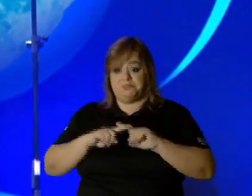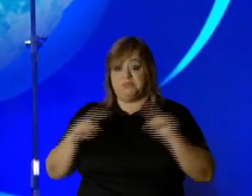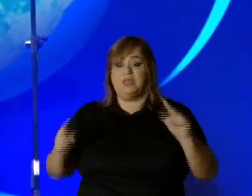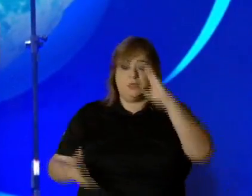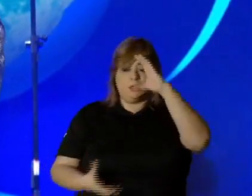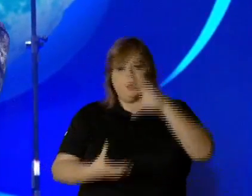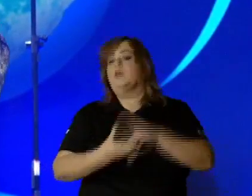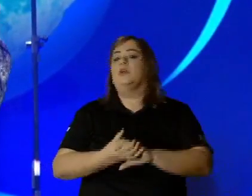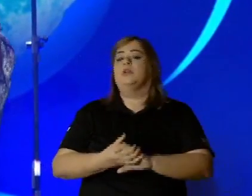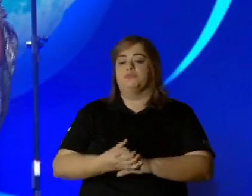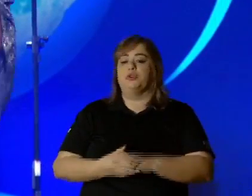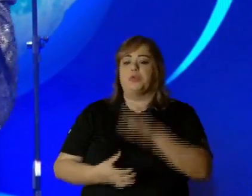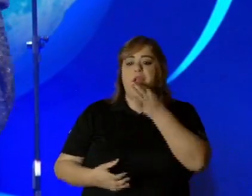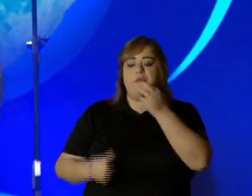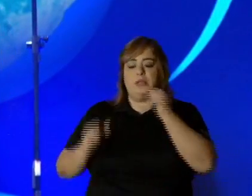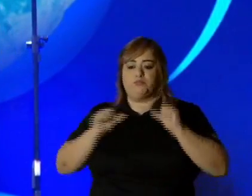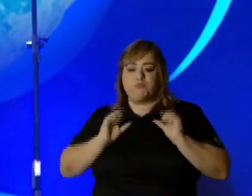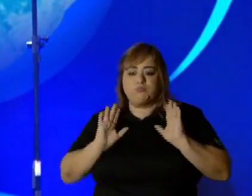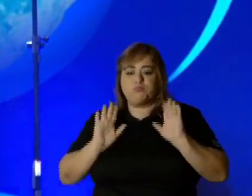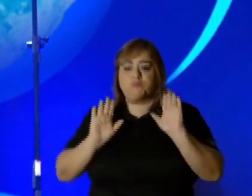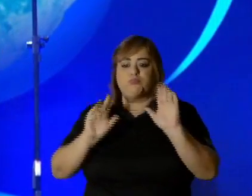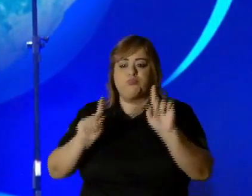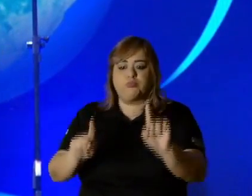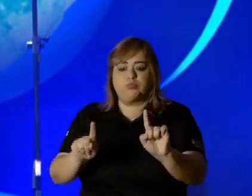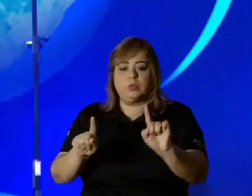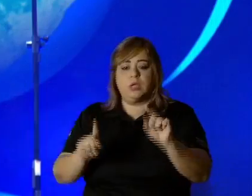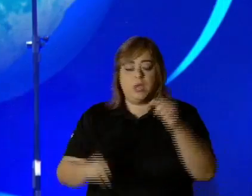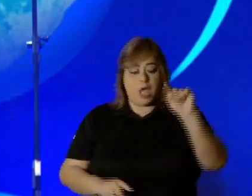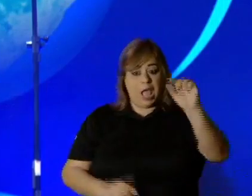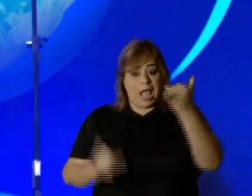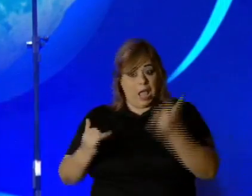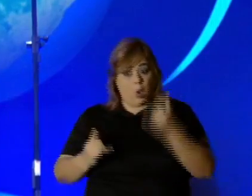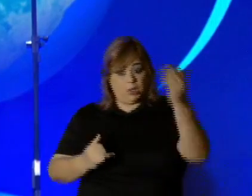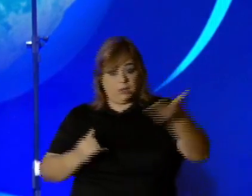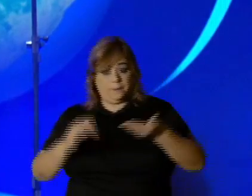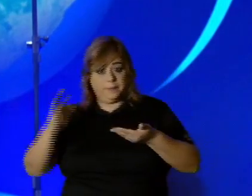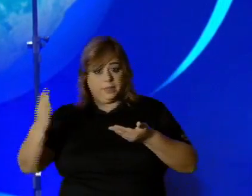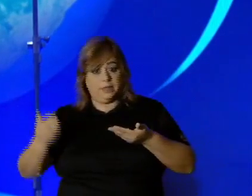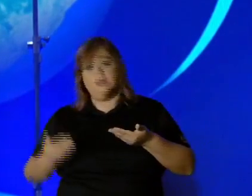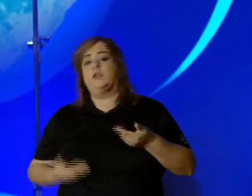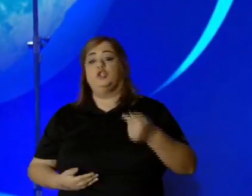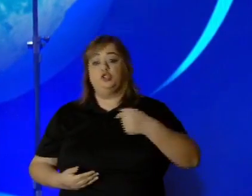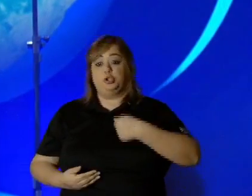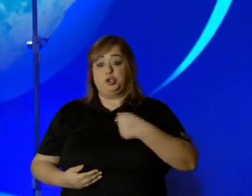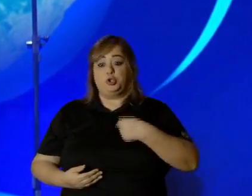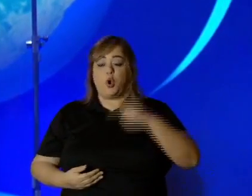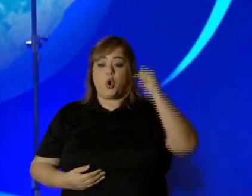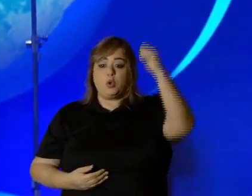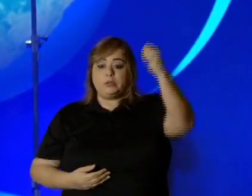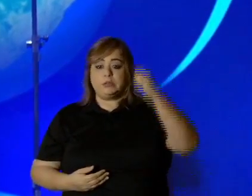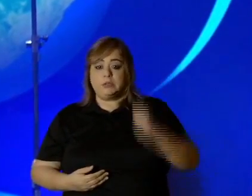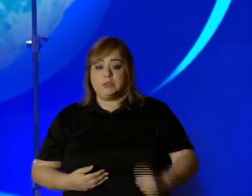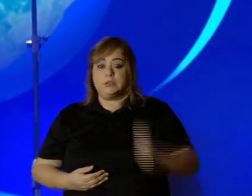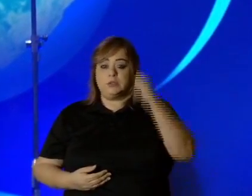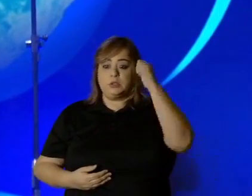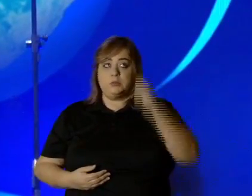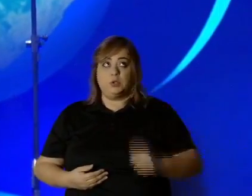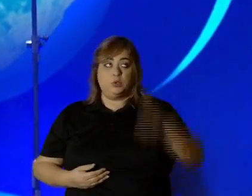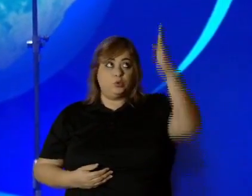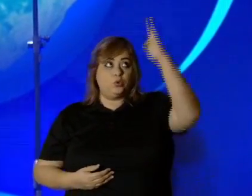tengo, pero me voy a atrever a pasar. So, yo te invito, hermano. Yo doy testimonio de que él ha sido